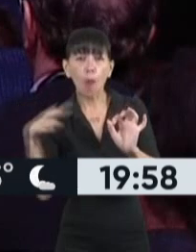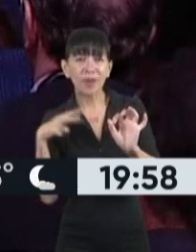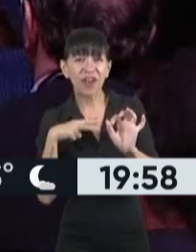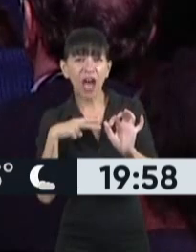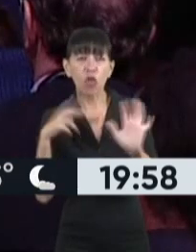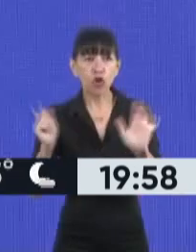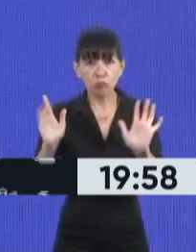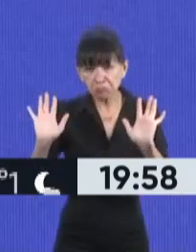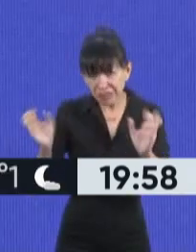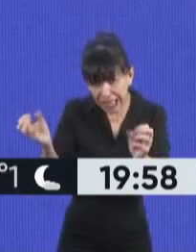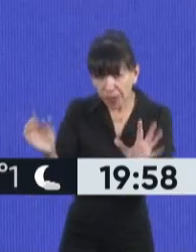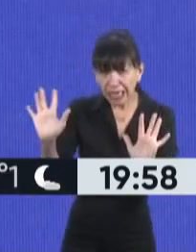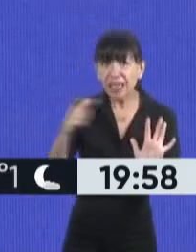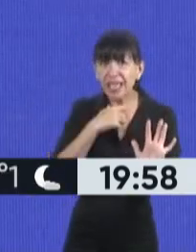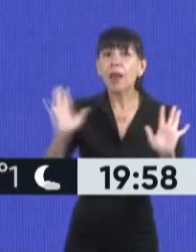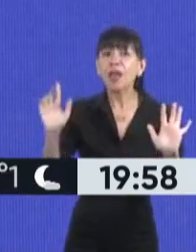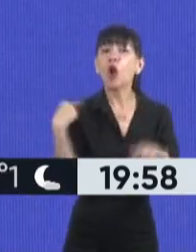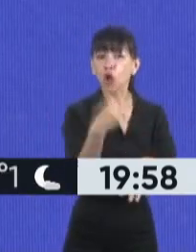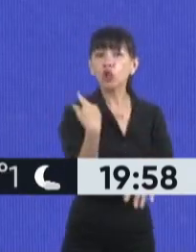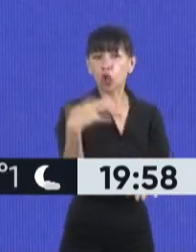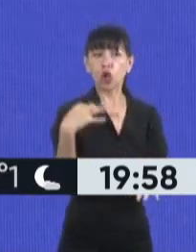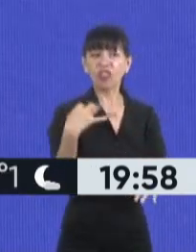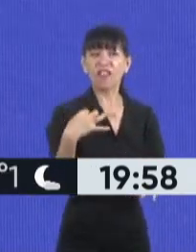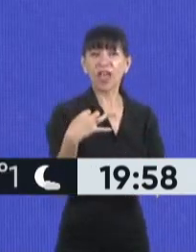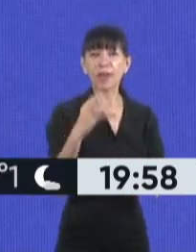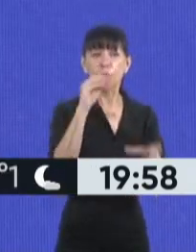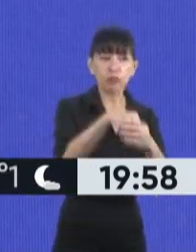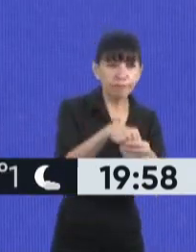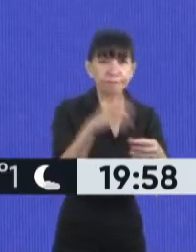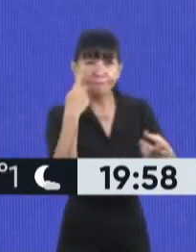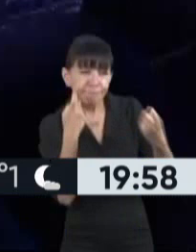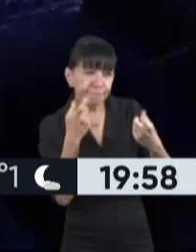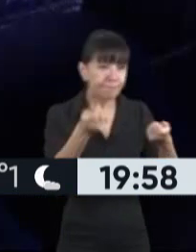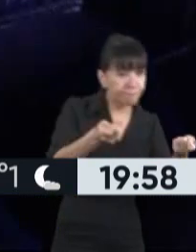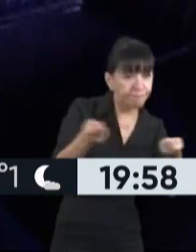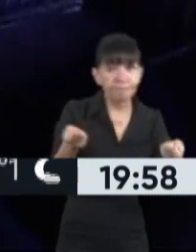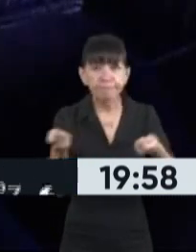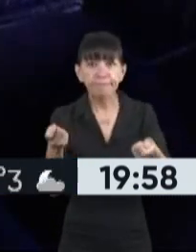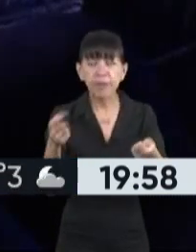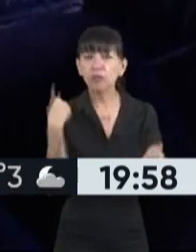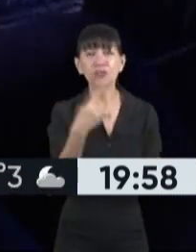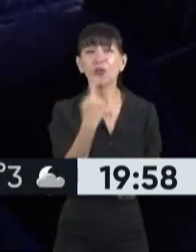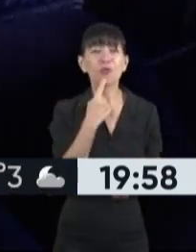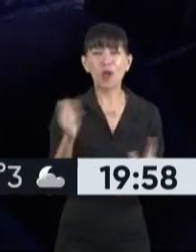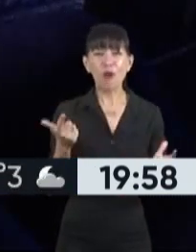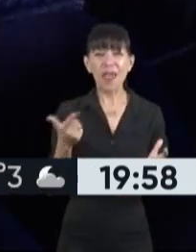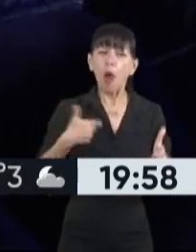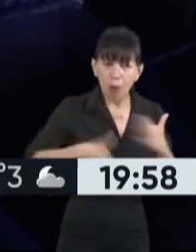Pero nosotros sentimos que tenemos la obligación de hacerlo. Y no dudamos, lo hacemos. Lo